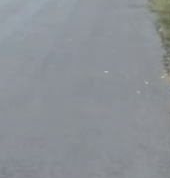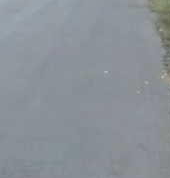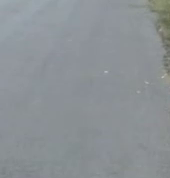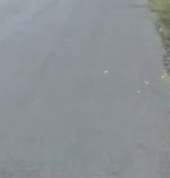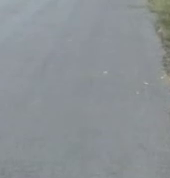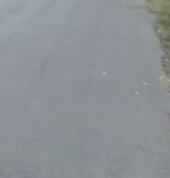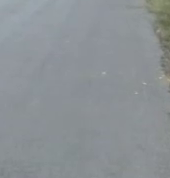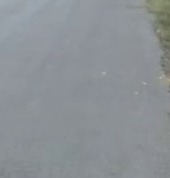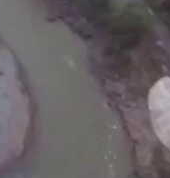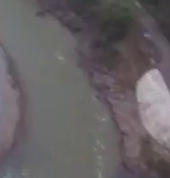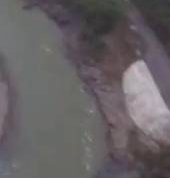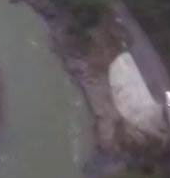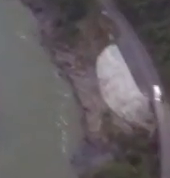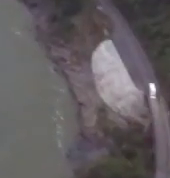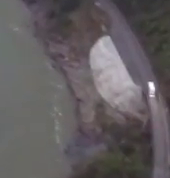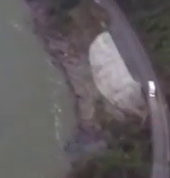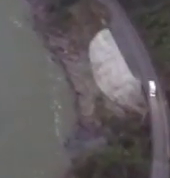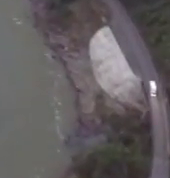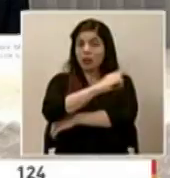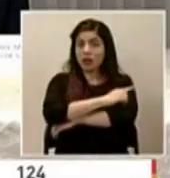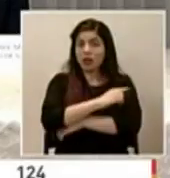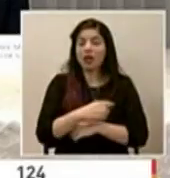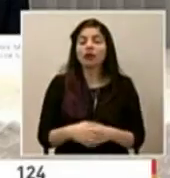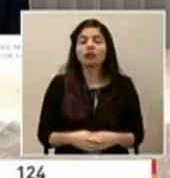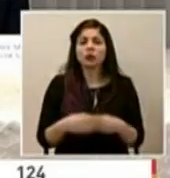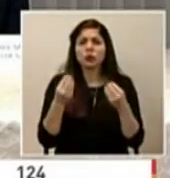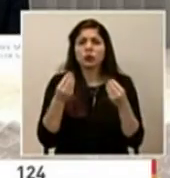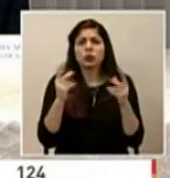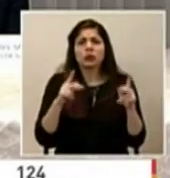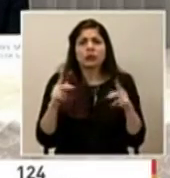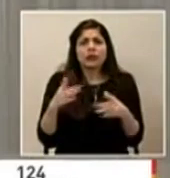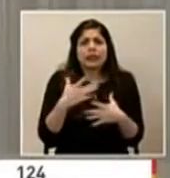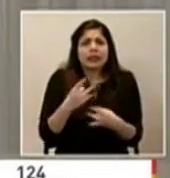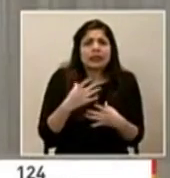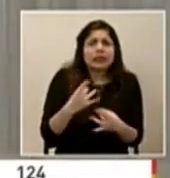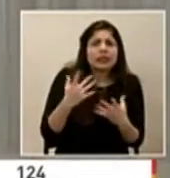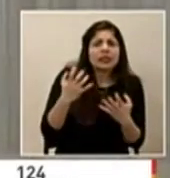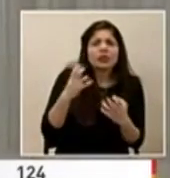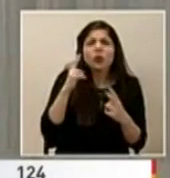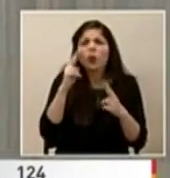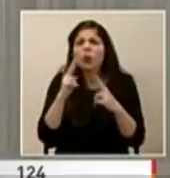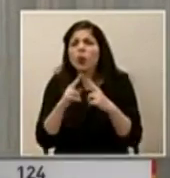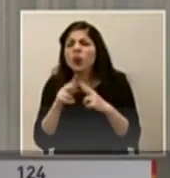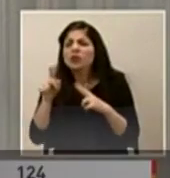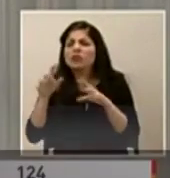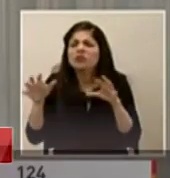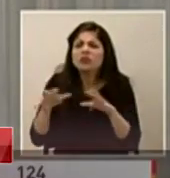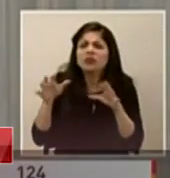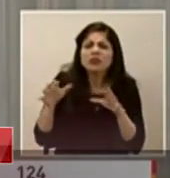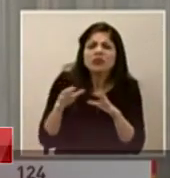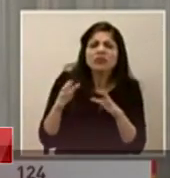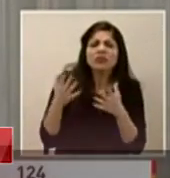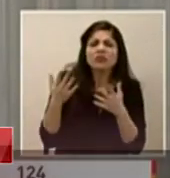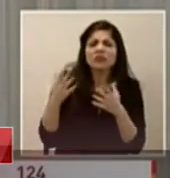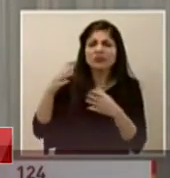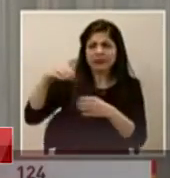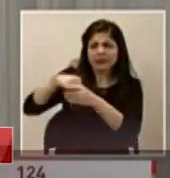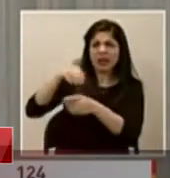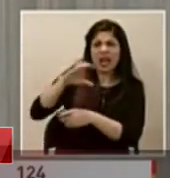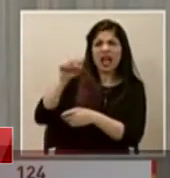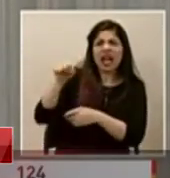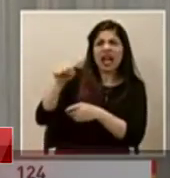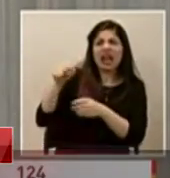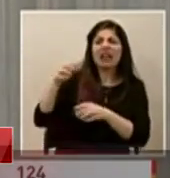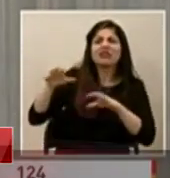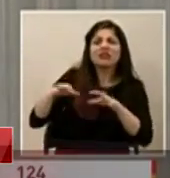en idioma natal en días pasados ha habido mucho interés en conocer cuáles son las acciones que toma la caja